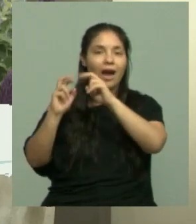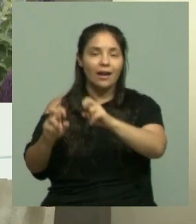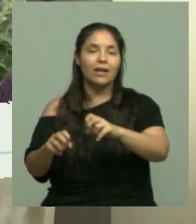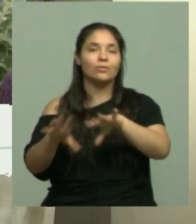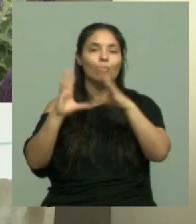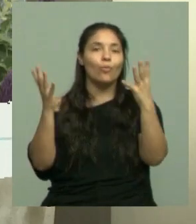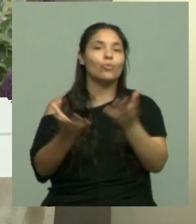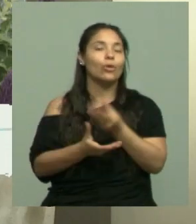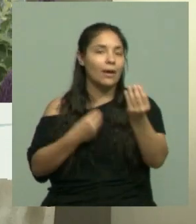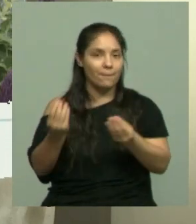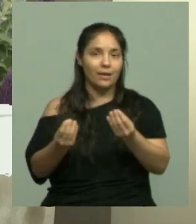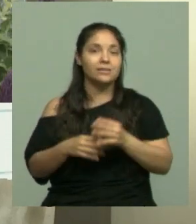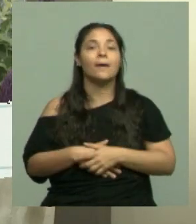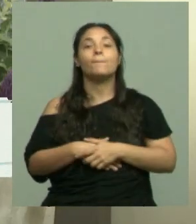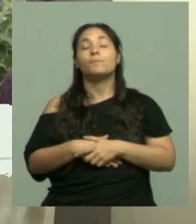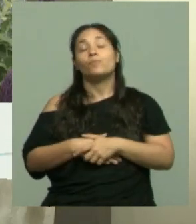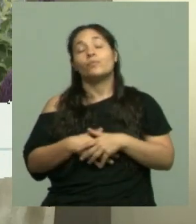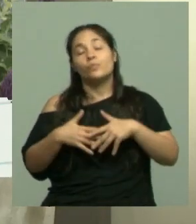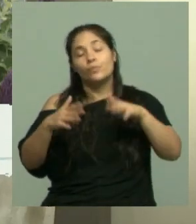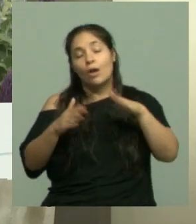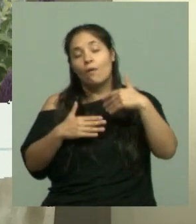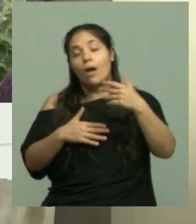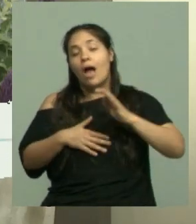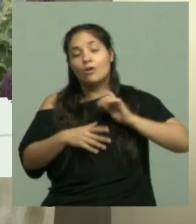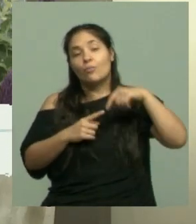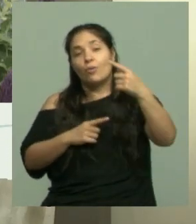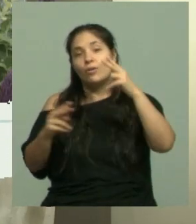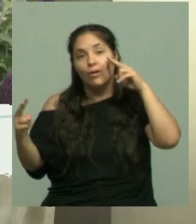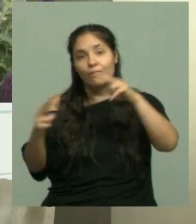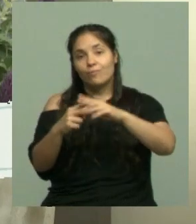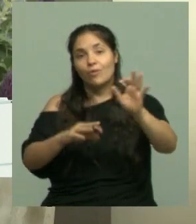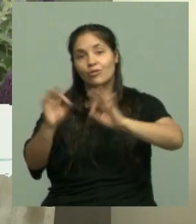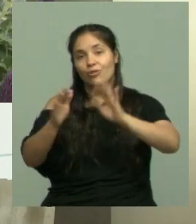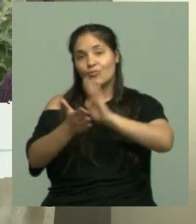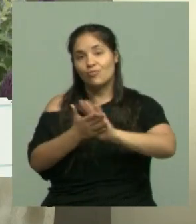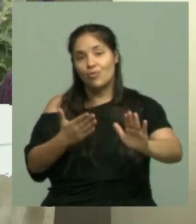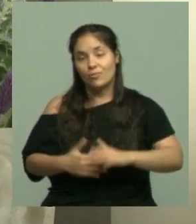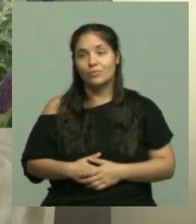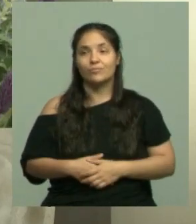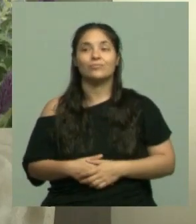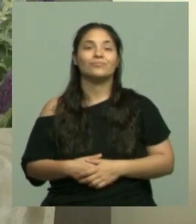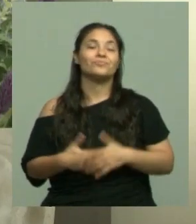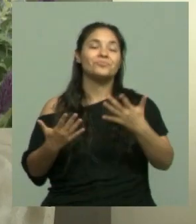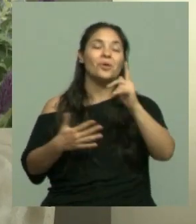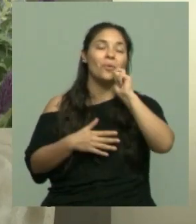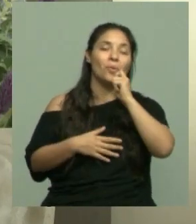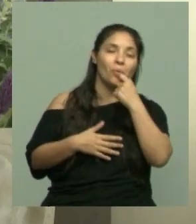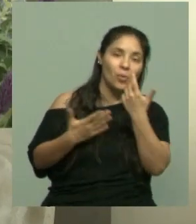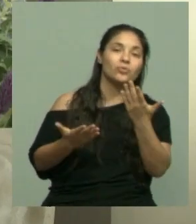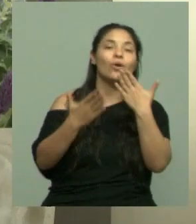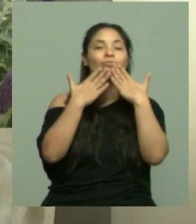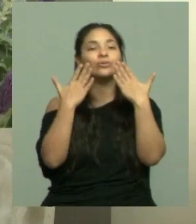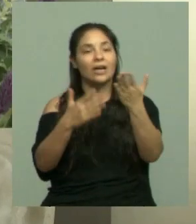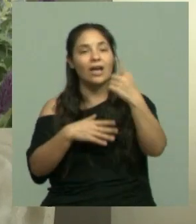mundial. Y bueno, nos reencontraremos seguramente el año que viene con nuevos proyectos. Va a ser un gusto, muchísimas gracias